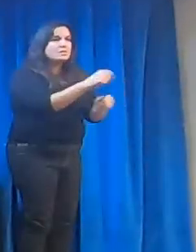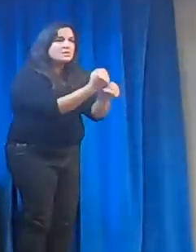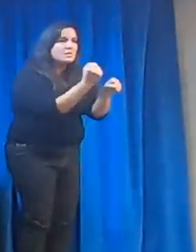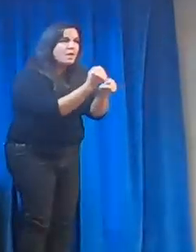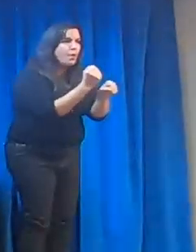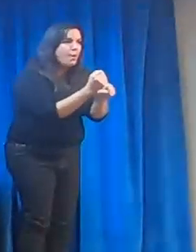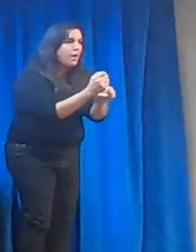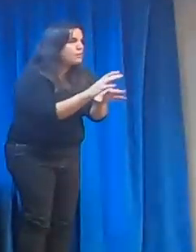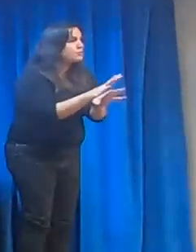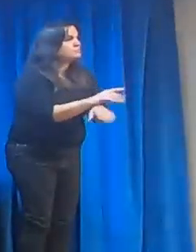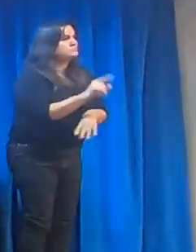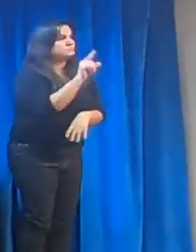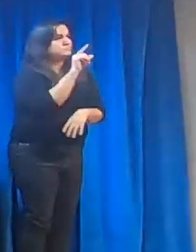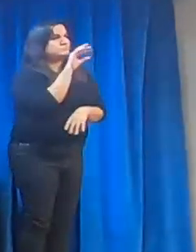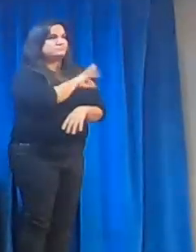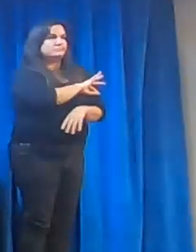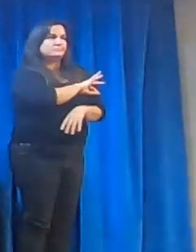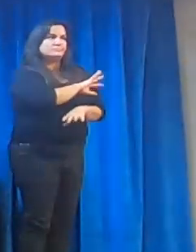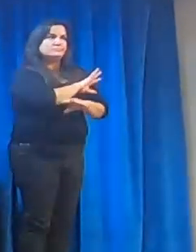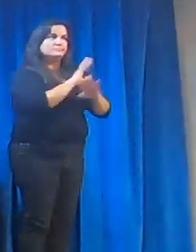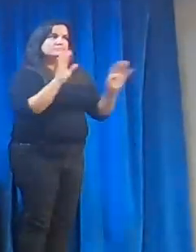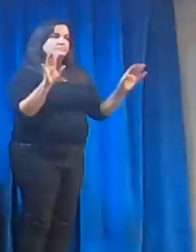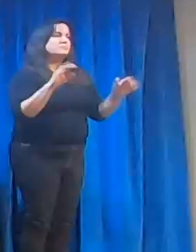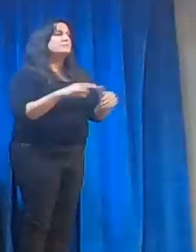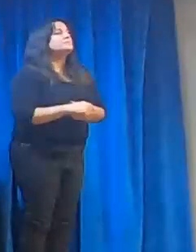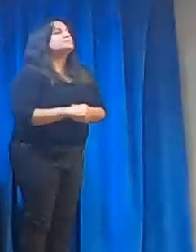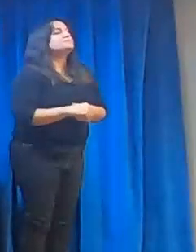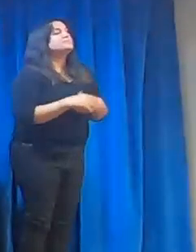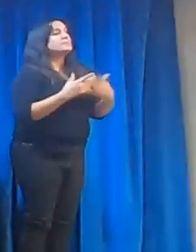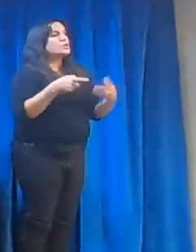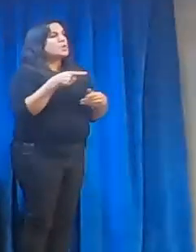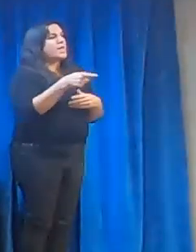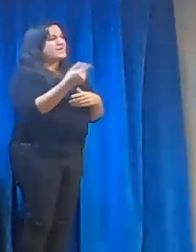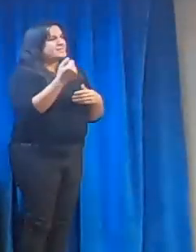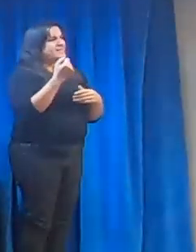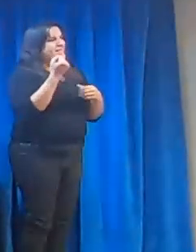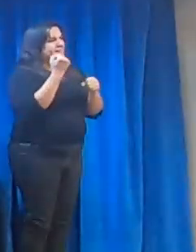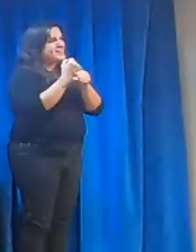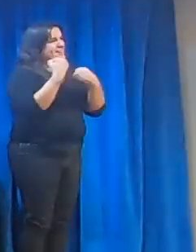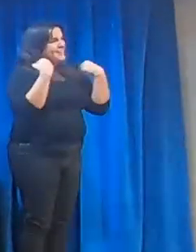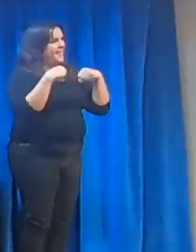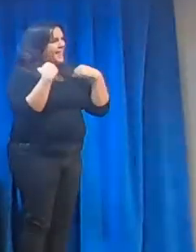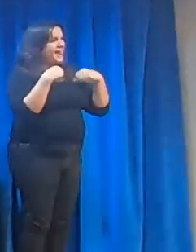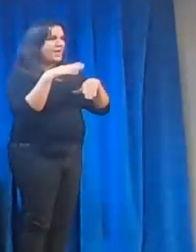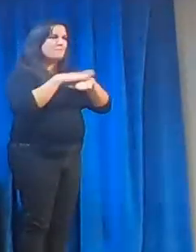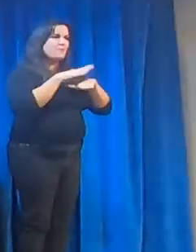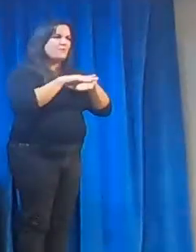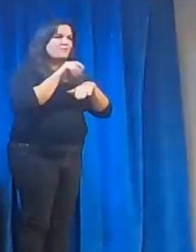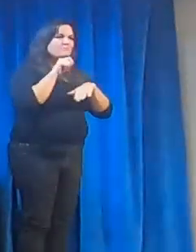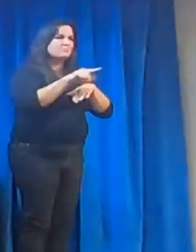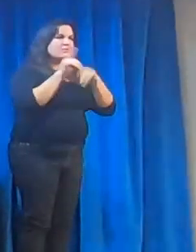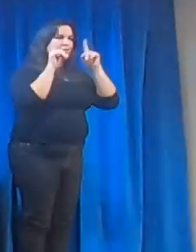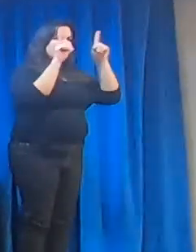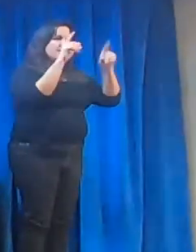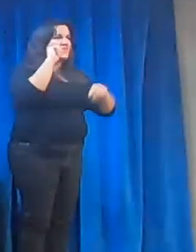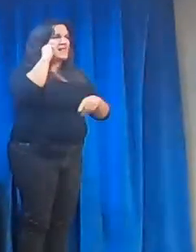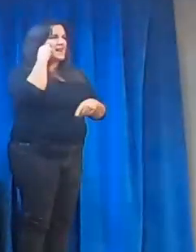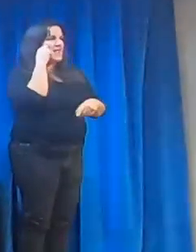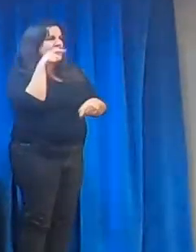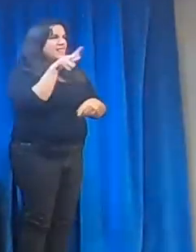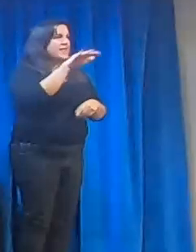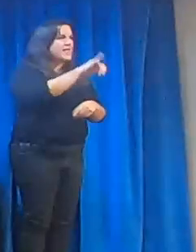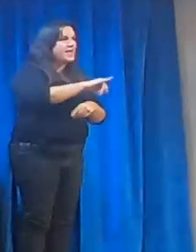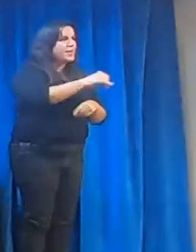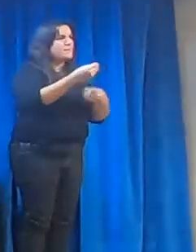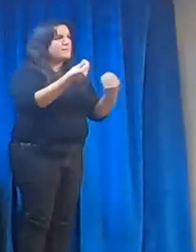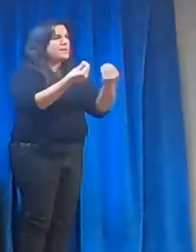un sentido. Entonces, esa tarea del docente tan digna, tan diaria, que da para